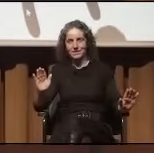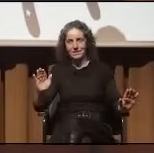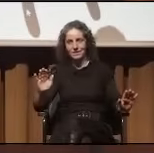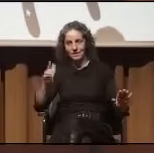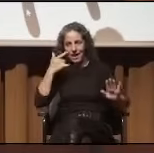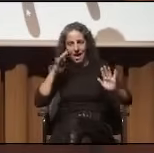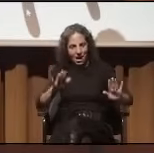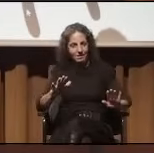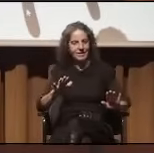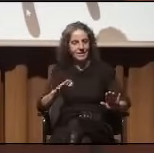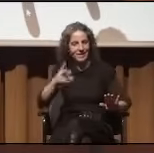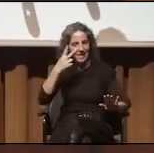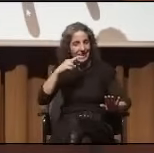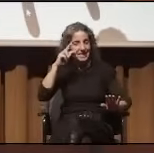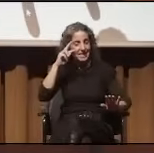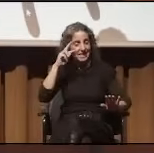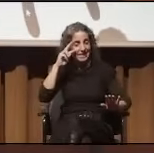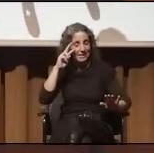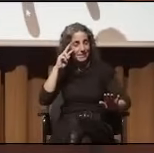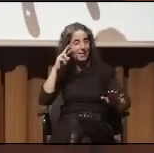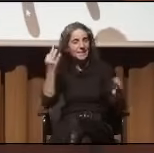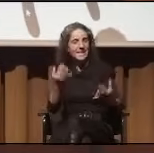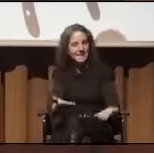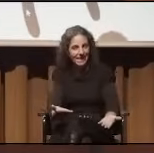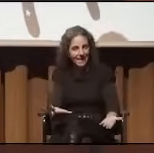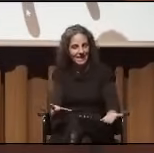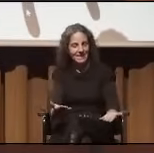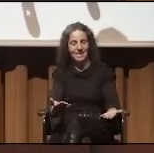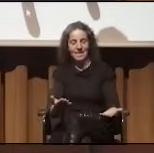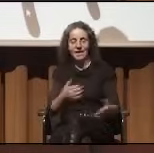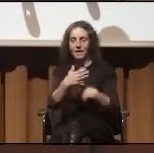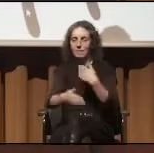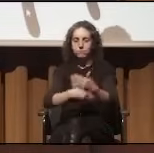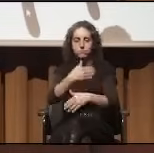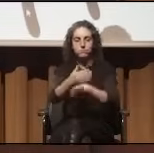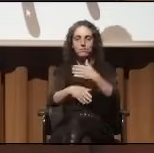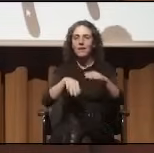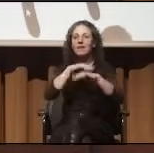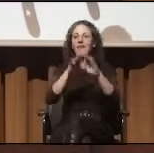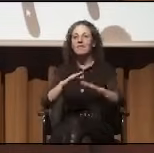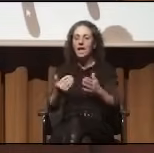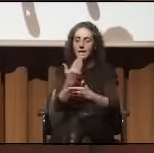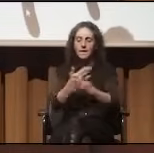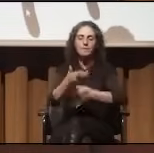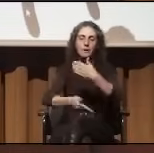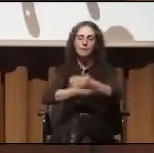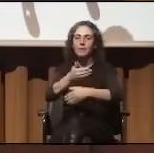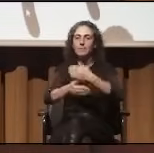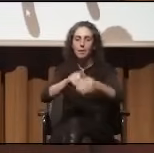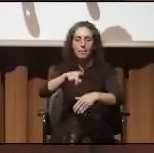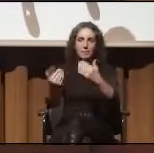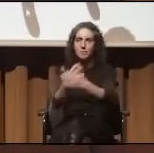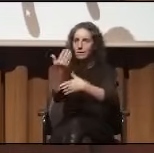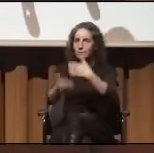vamos a ver qué experimentas y vamos a ver lo que va a pasar. Claro, le vas demostrando con la experiencia, con el paso de los días, de los meses, de que no